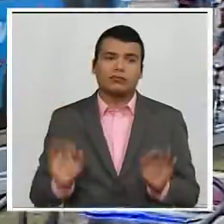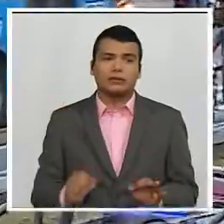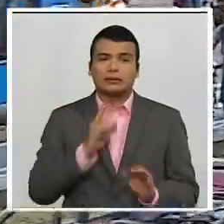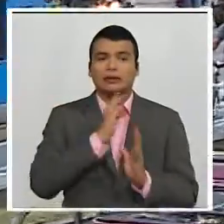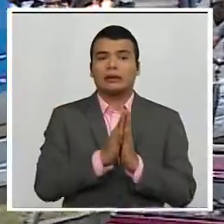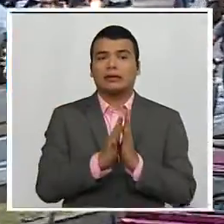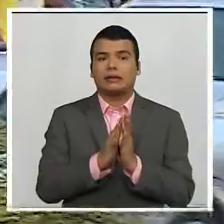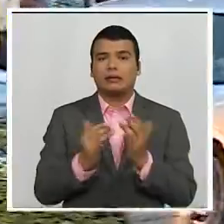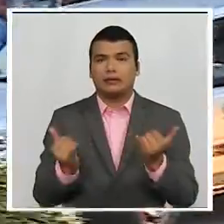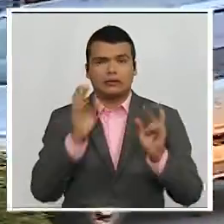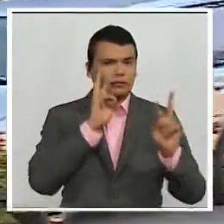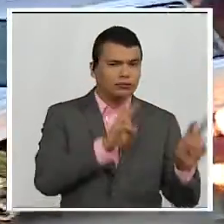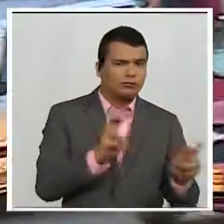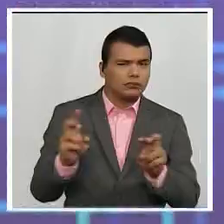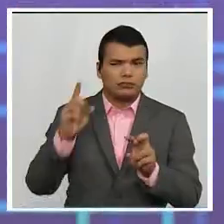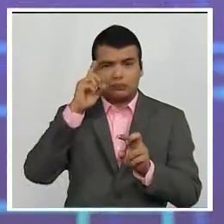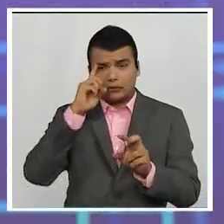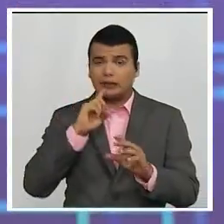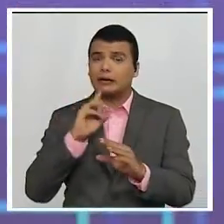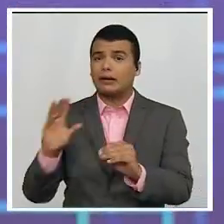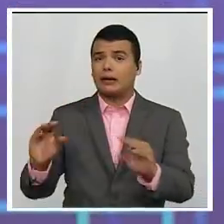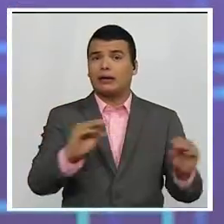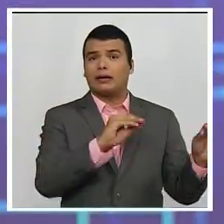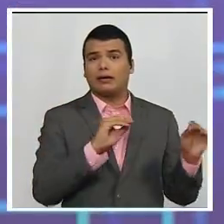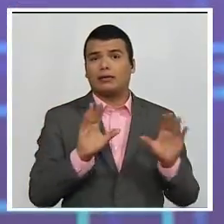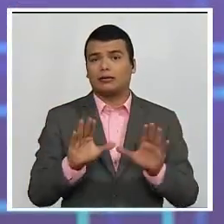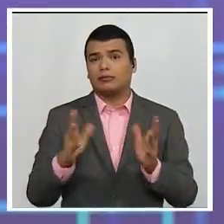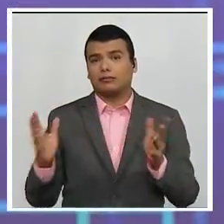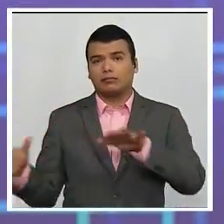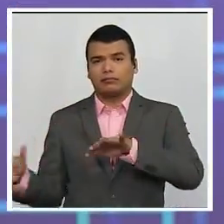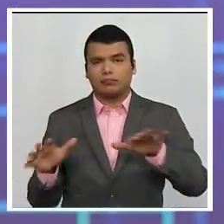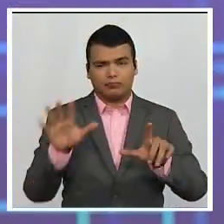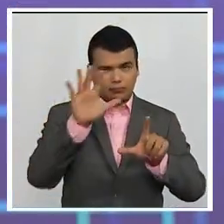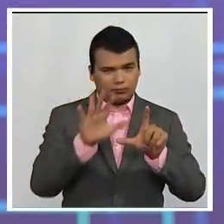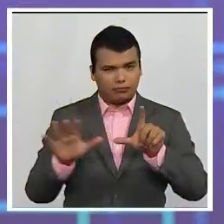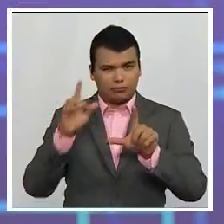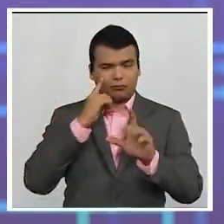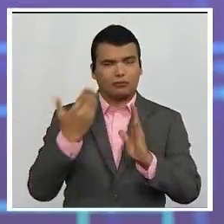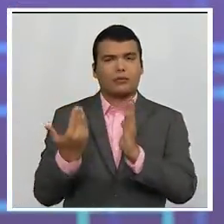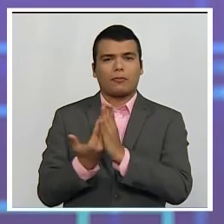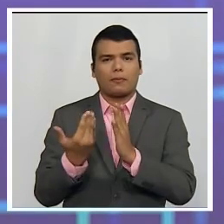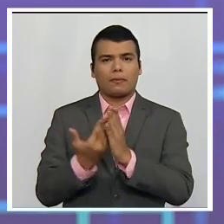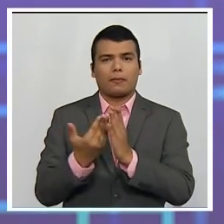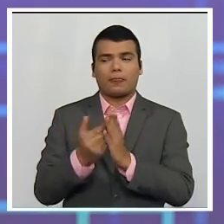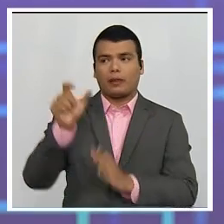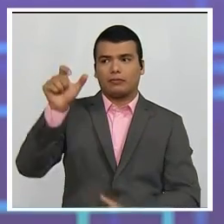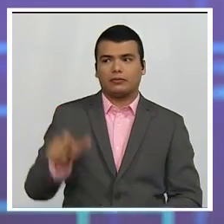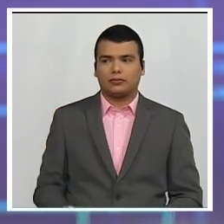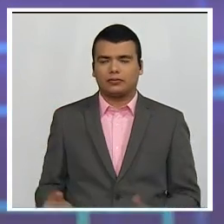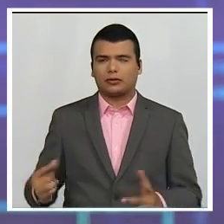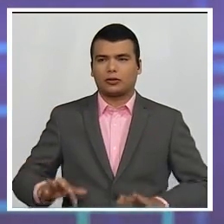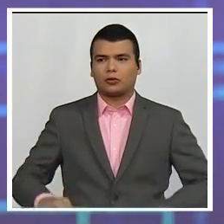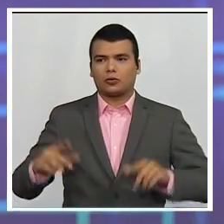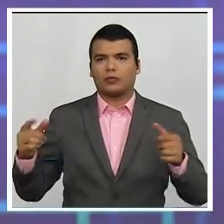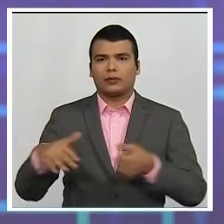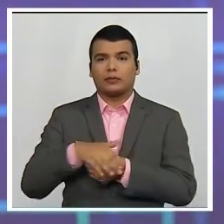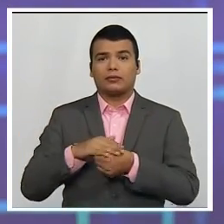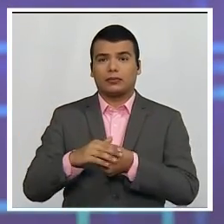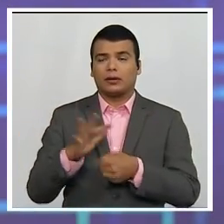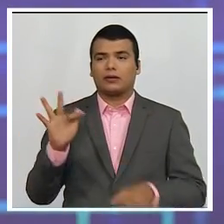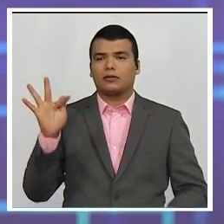este momento están en investigación y en vídeo quedó grabado como un asaltante hace de las suyas en el barrio san antonio